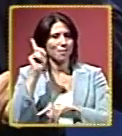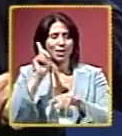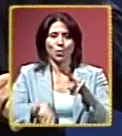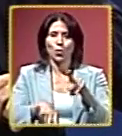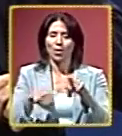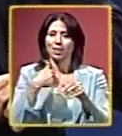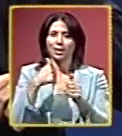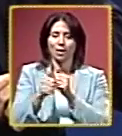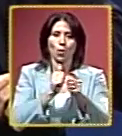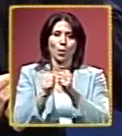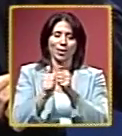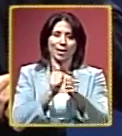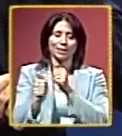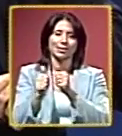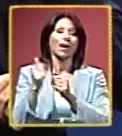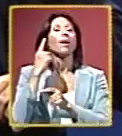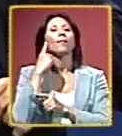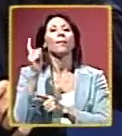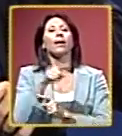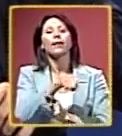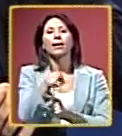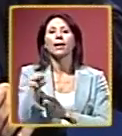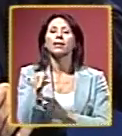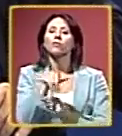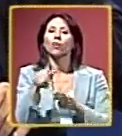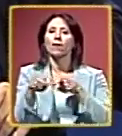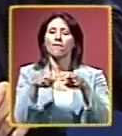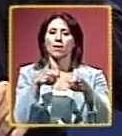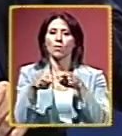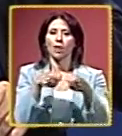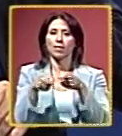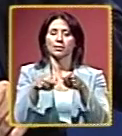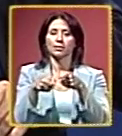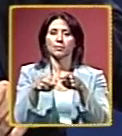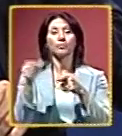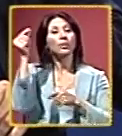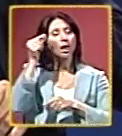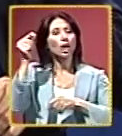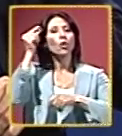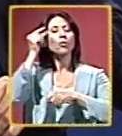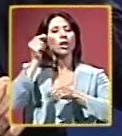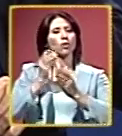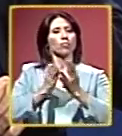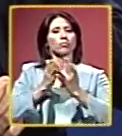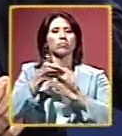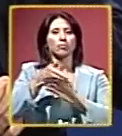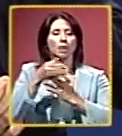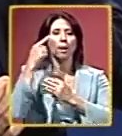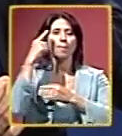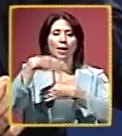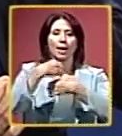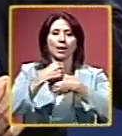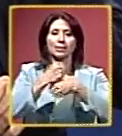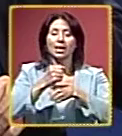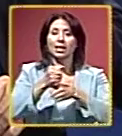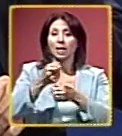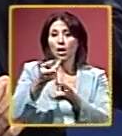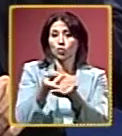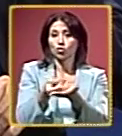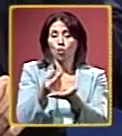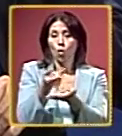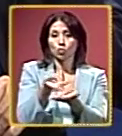competencia, fueran reguladas, que el gobierno interviniera para hacer que los costos fueran los más bajos